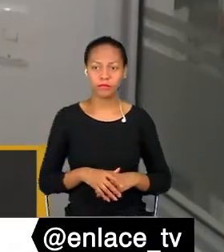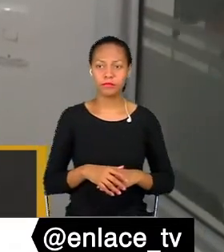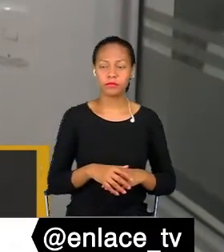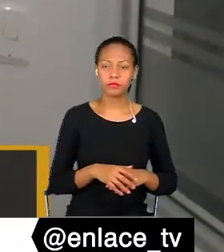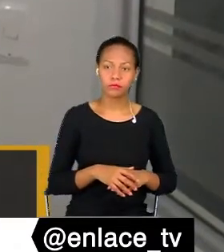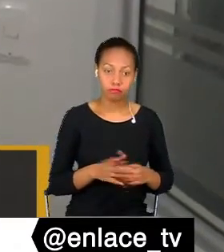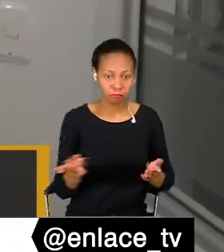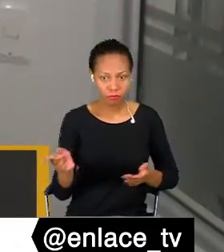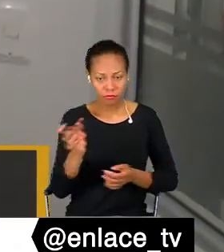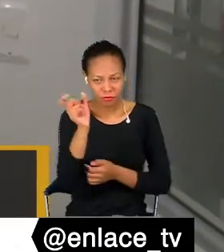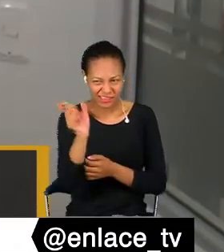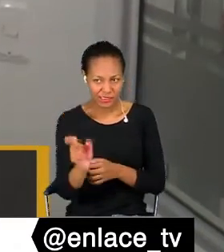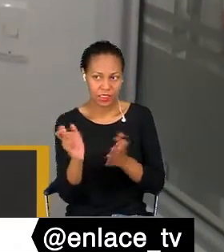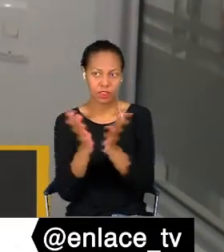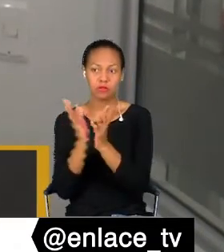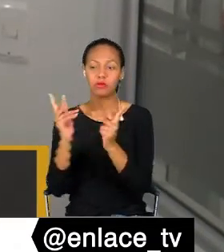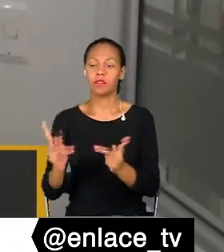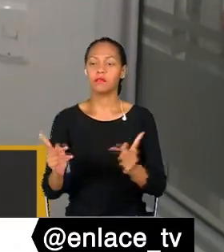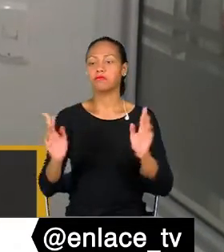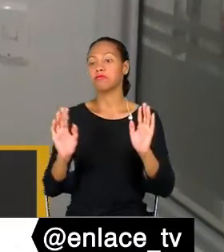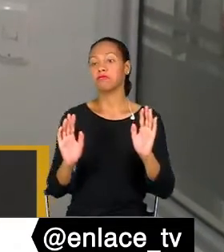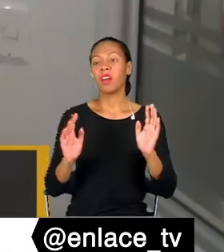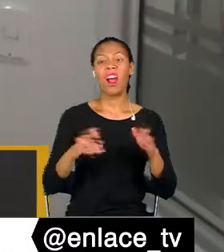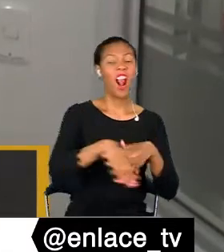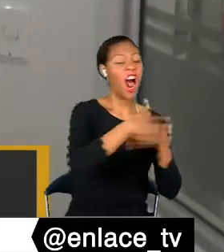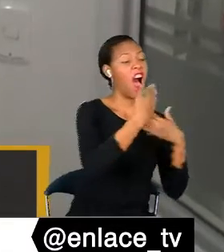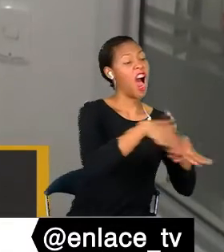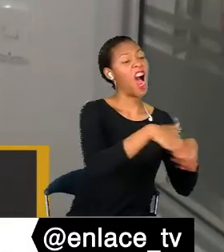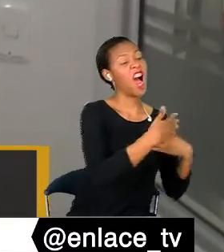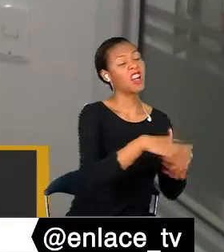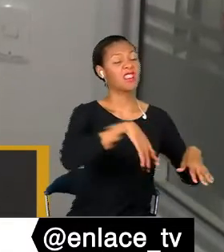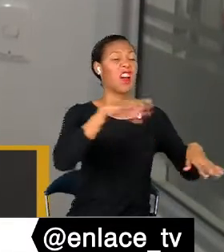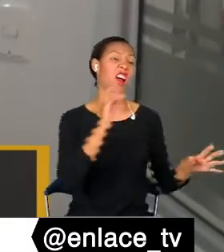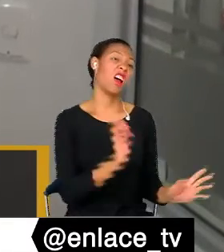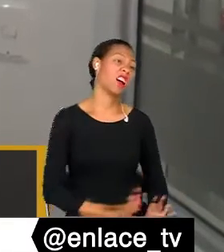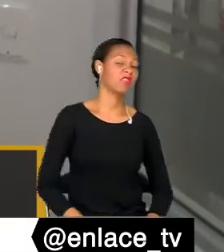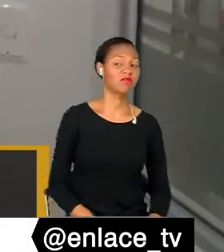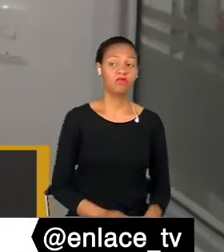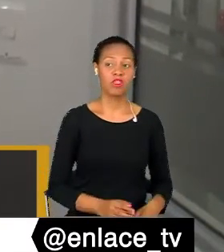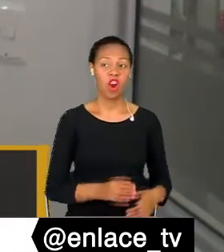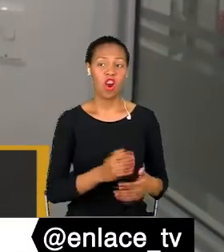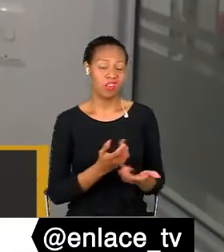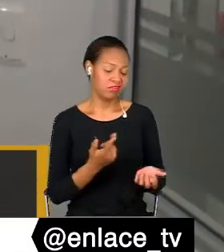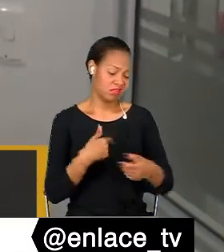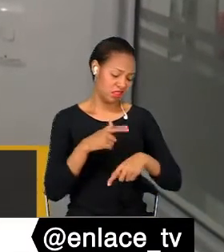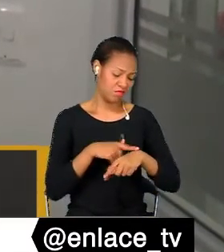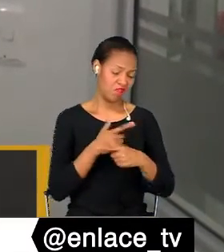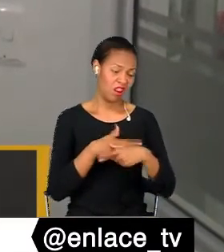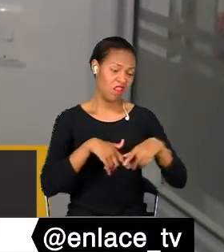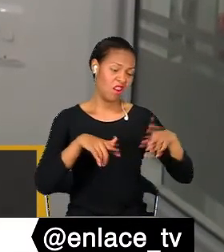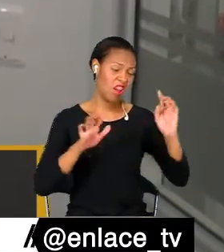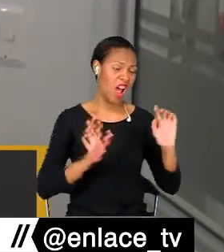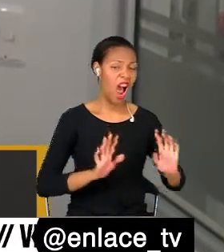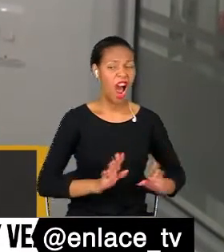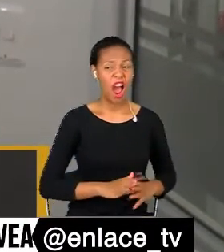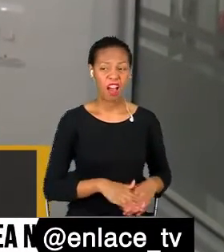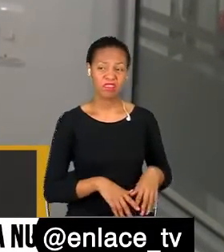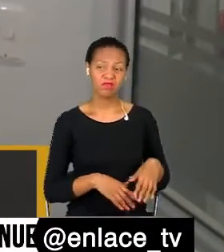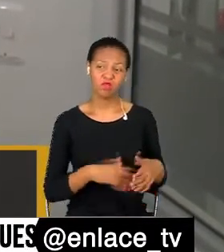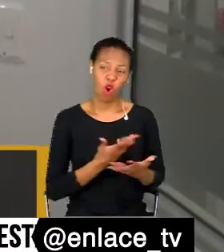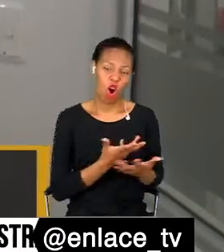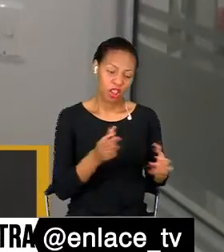un estudiante, en vez de estar en la calle de pronto utilizando mal el tiempo libre, de verdad les